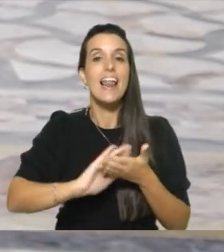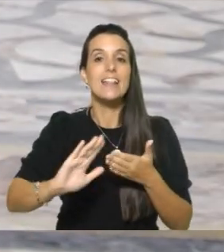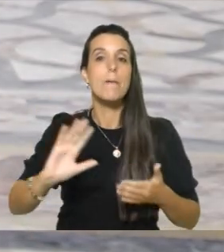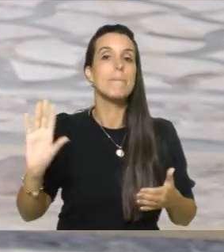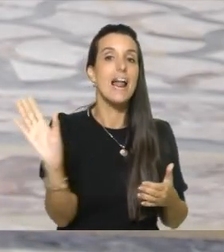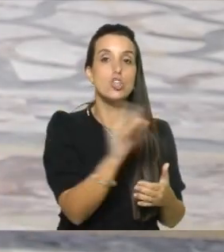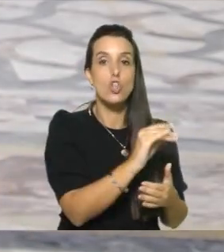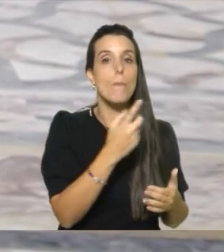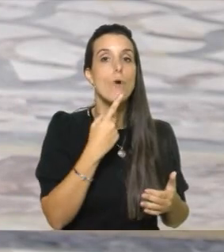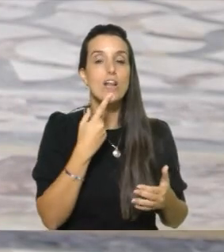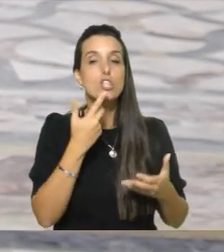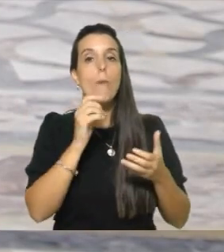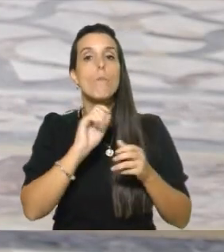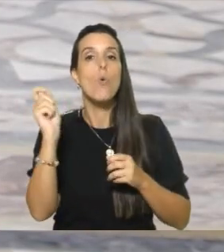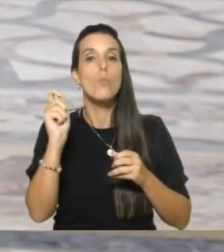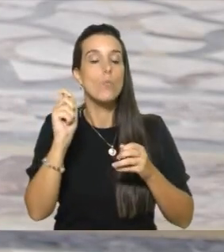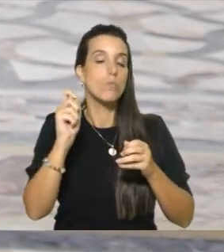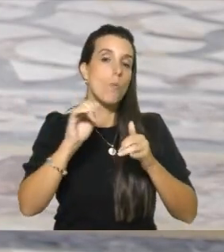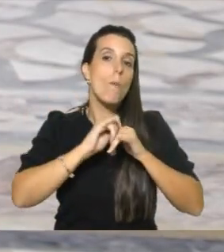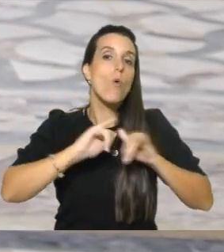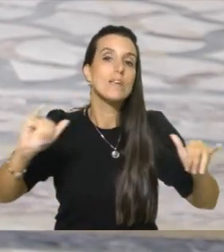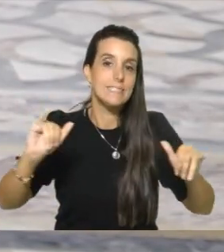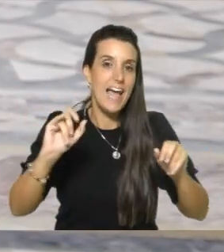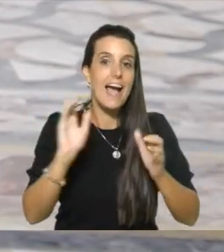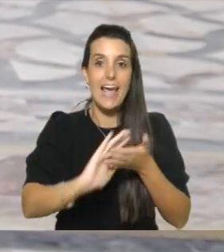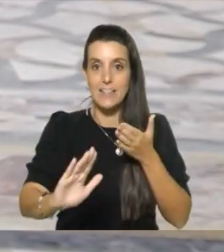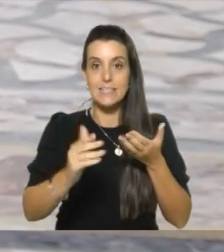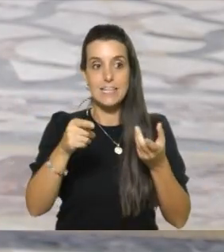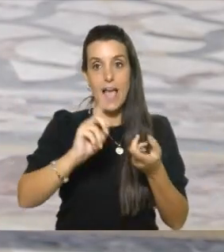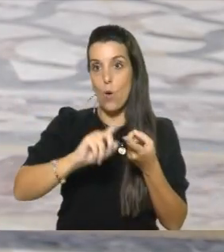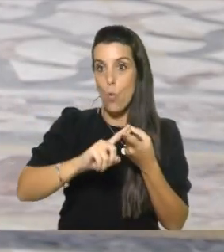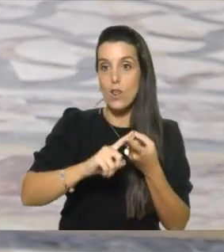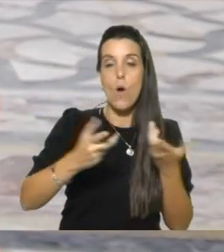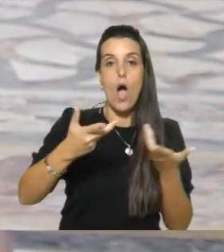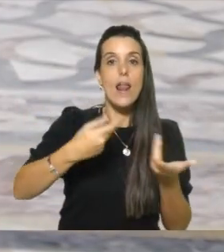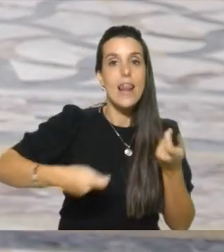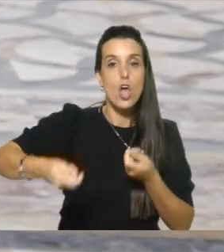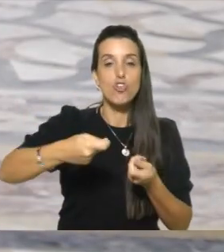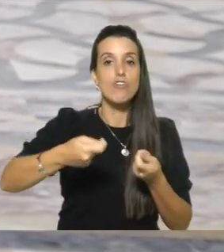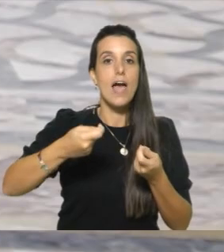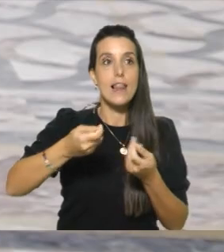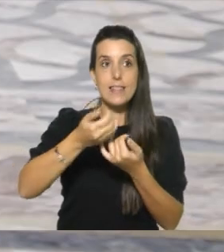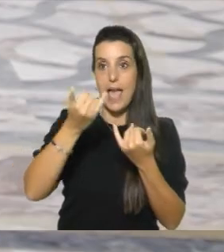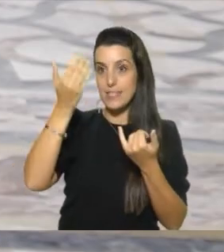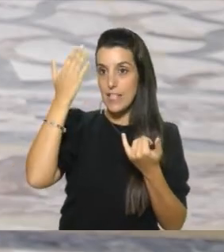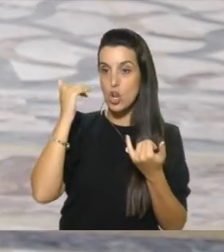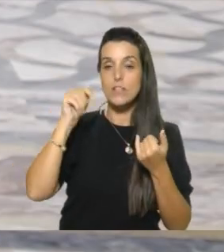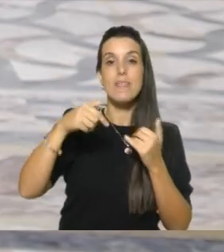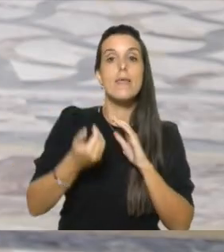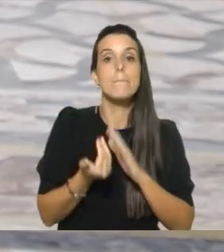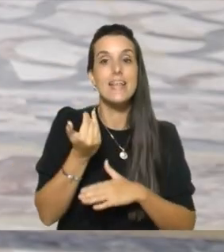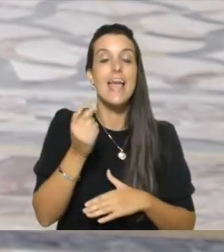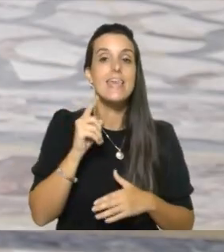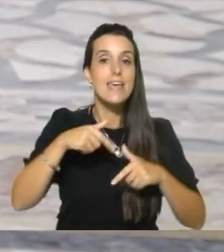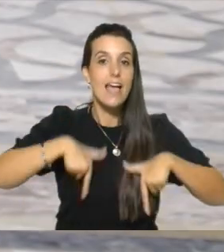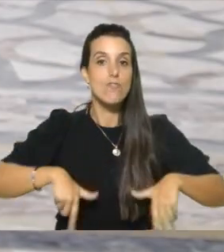todos los partidos partidos políticos con representación parlamentaria Este es un tema que se estuvo negociando las últimas horas en la pasada jornada también durante esta mañana y